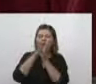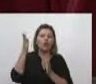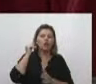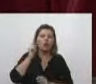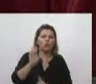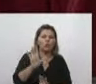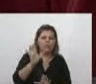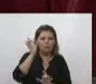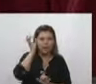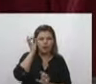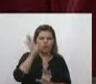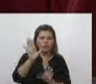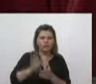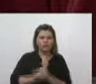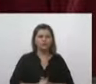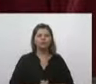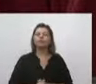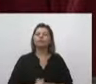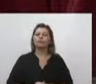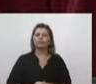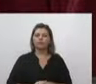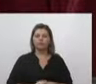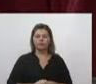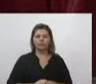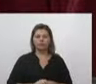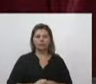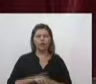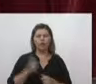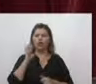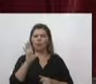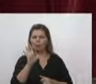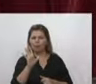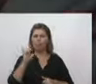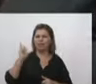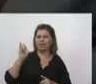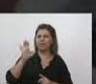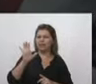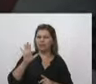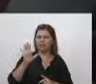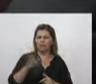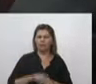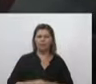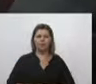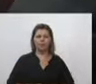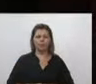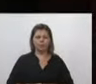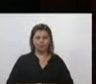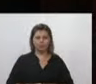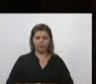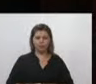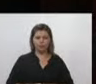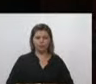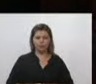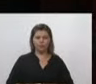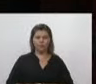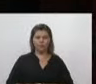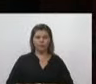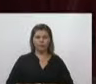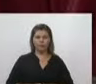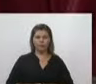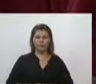salió negativa para el gobierno, sigue adelante el debate. ¿Tenés alguna orden de